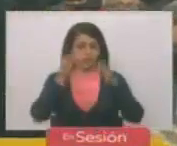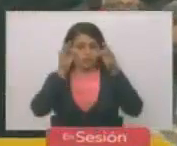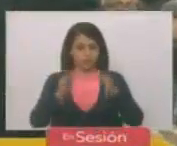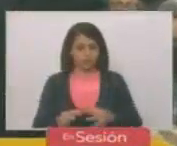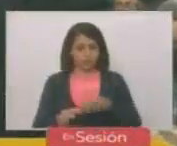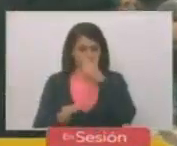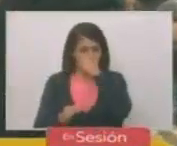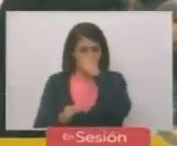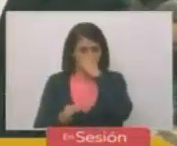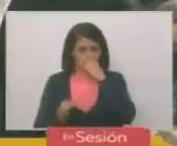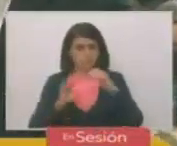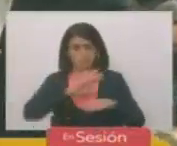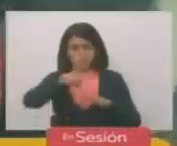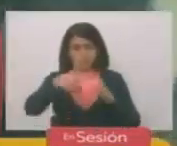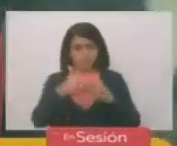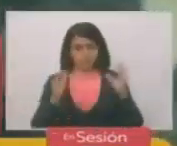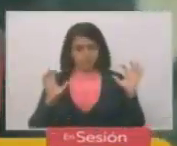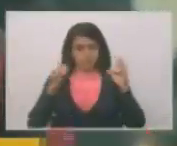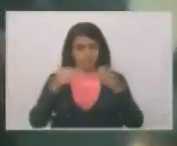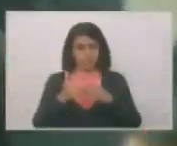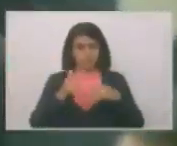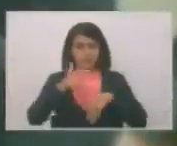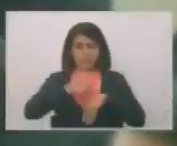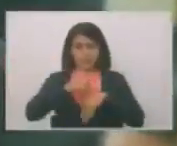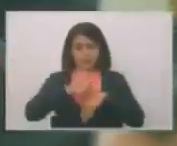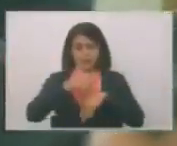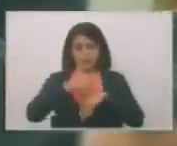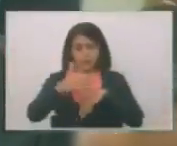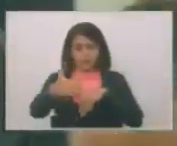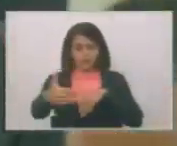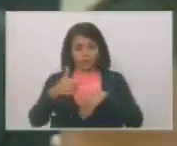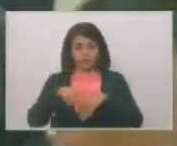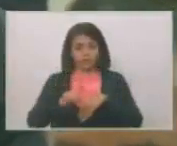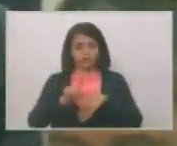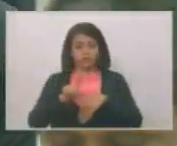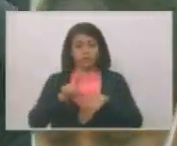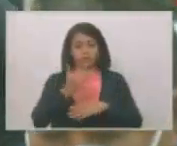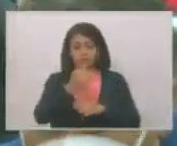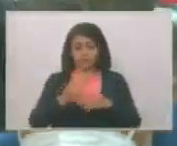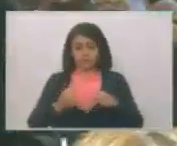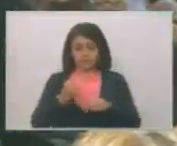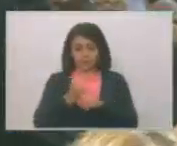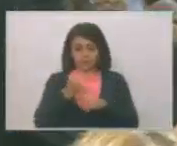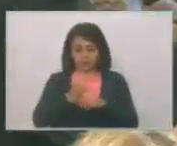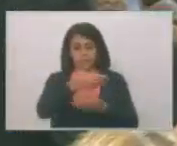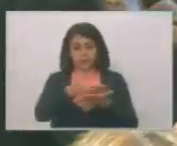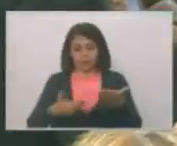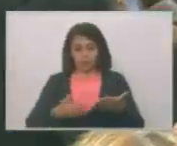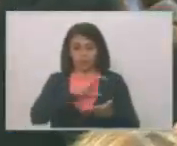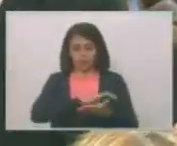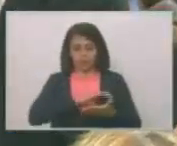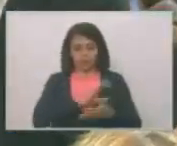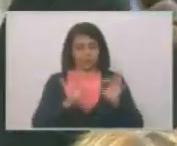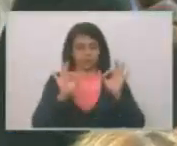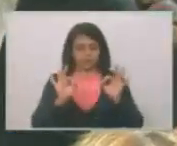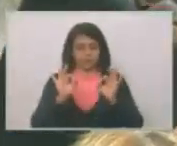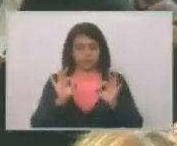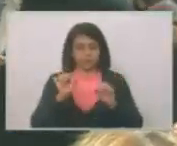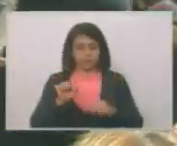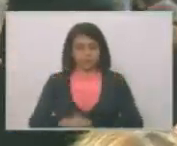formalmente por esta plenaria la extensión del periodo de vigencia del funcionamiento de la Comisión Especial